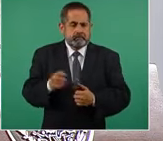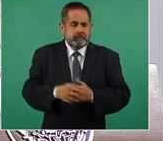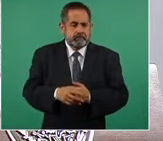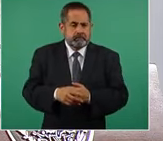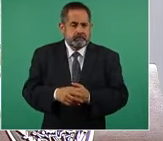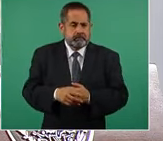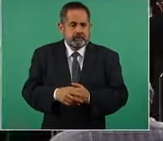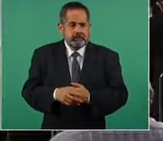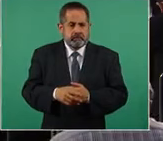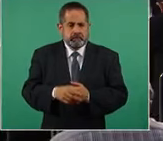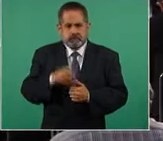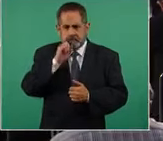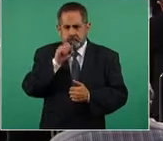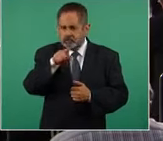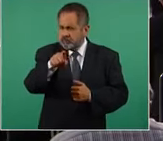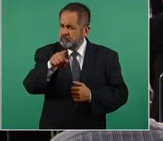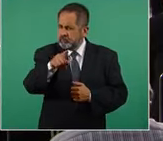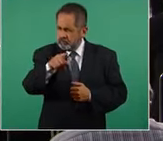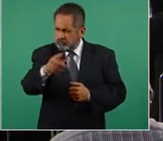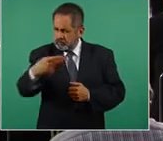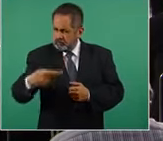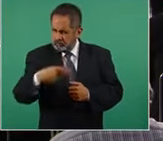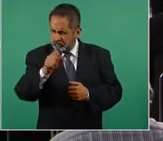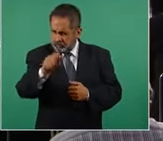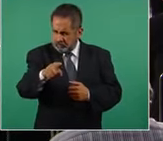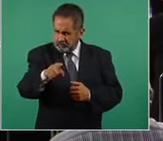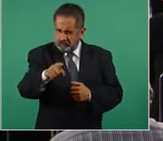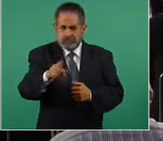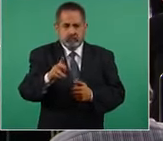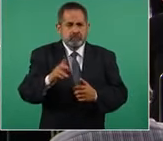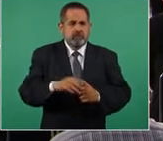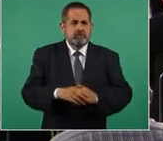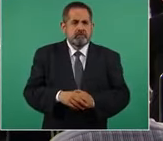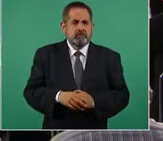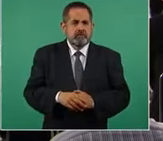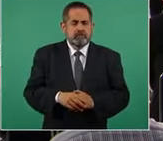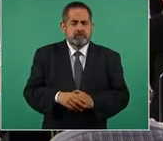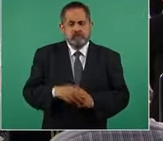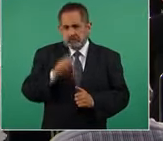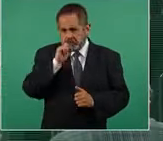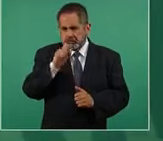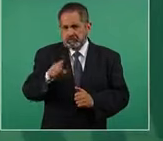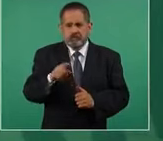la vez, bueno, tú hiciste la pregunta, a la vez